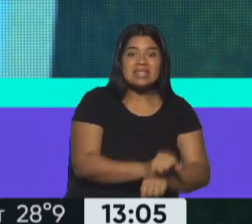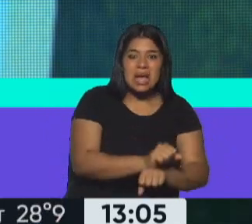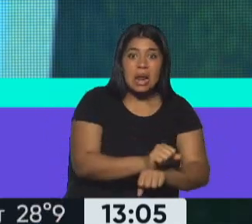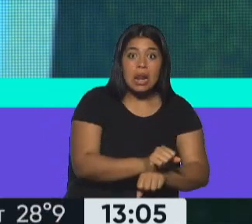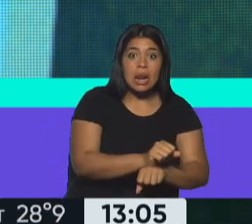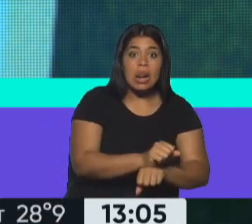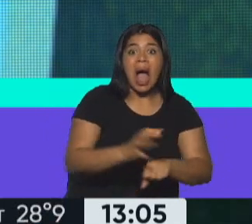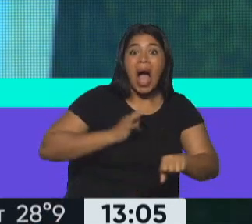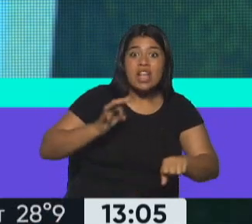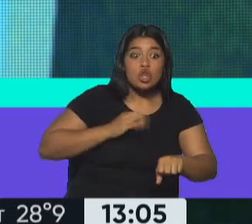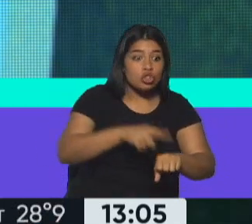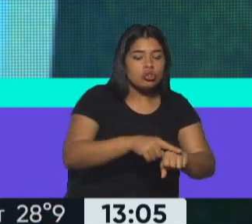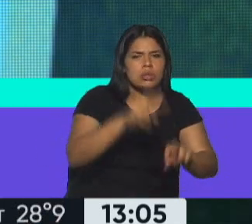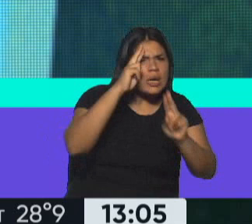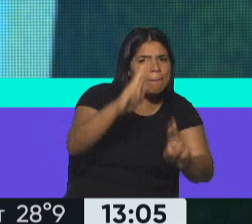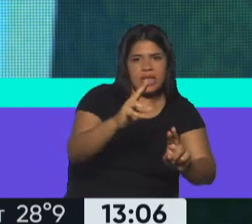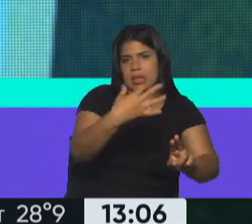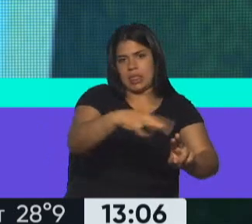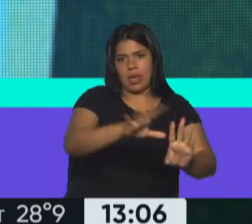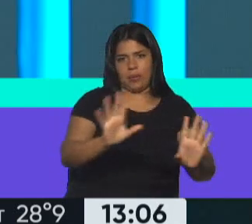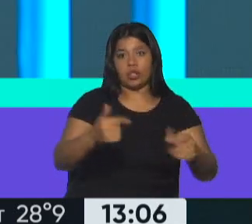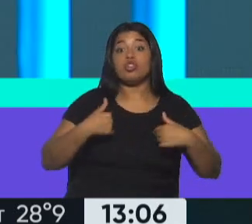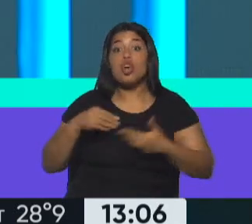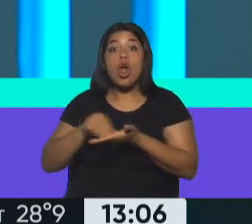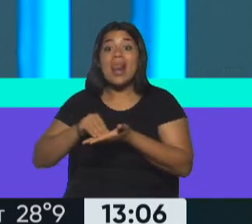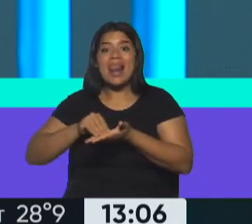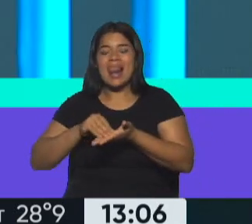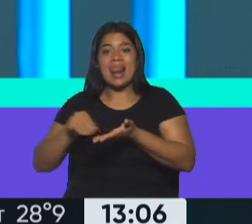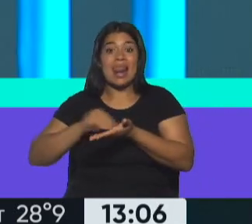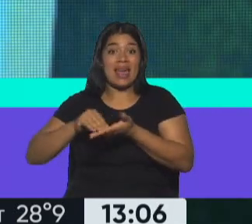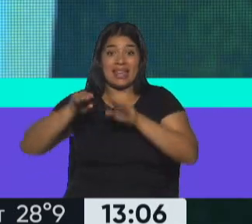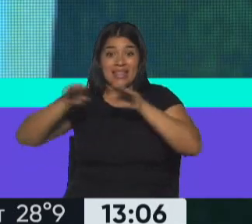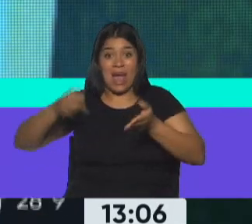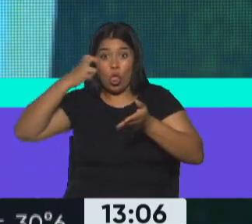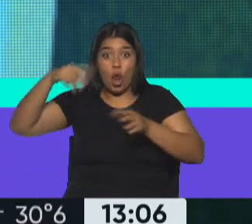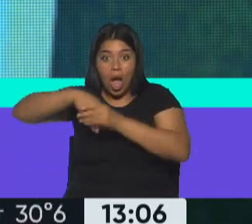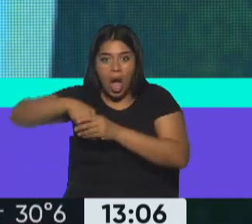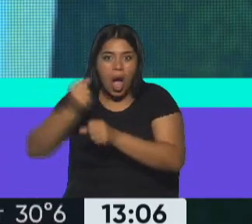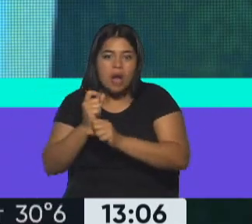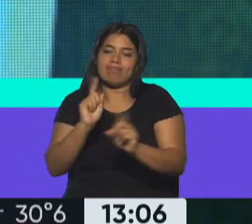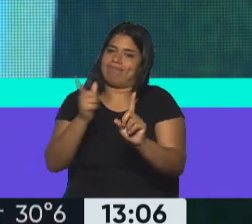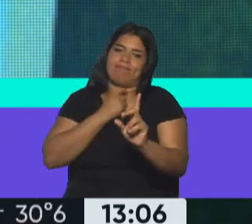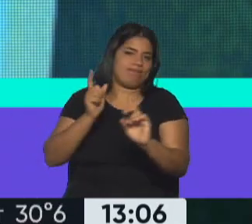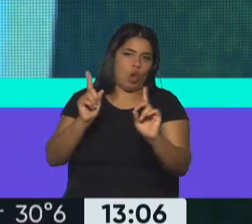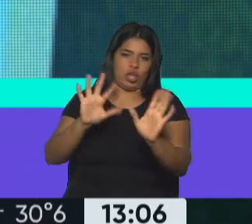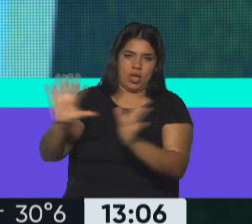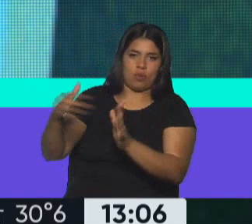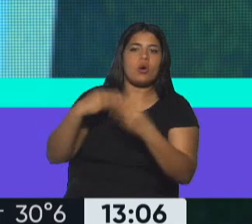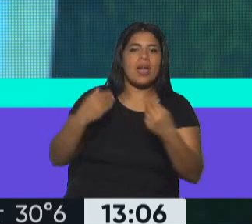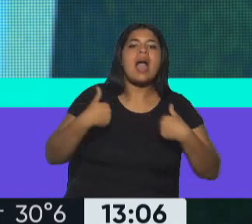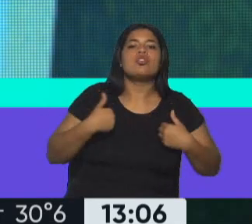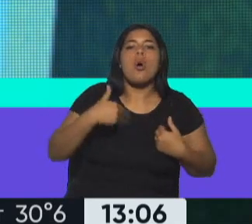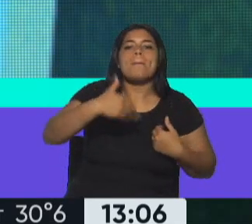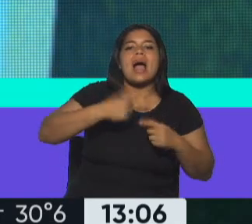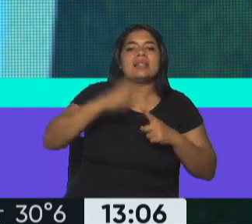beneficios si yo fuera legisladora que no soy porque no quiero porque me gusta hacerlo me gusta hacer la mamá de maxi pero si fuera